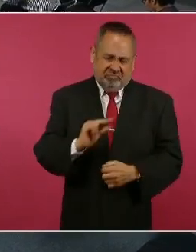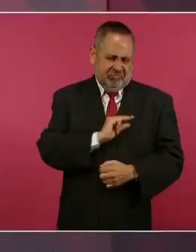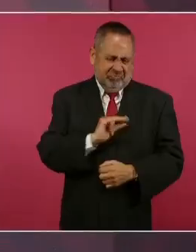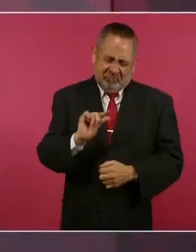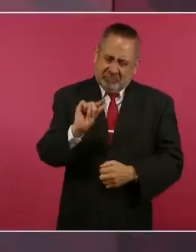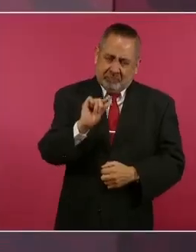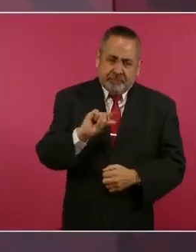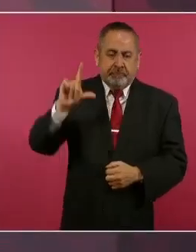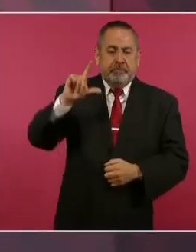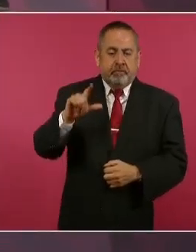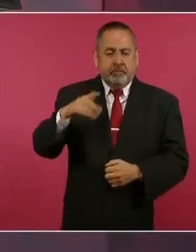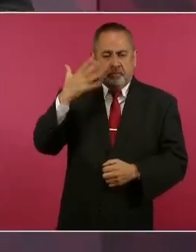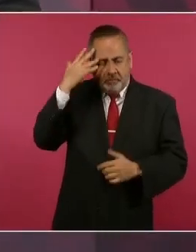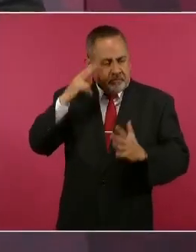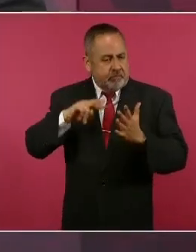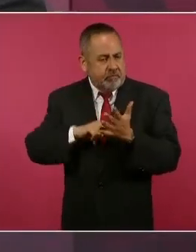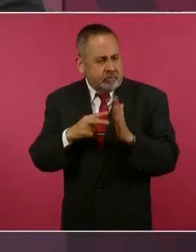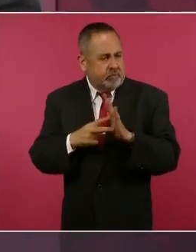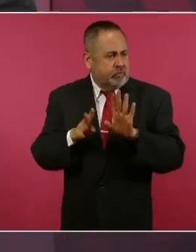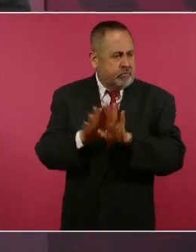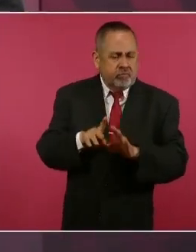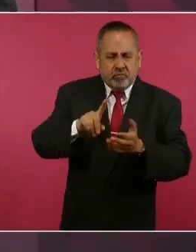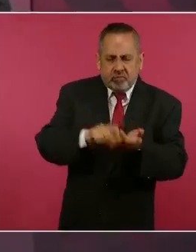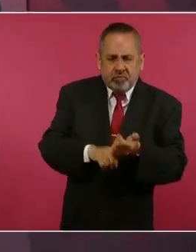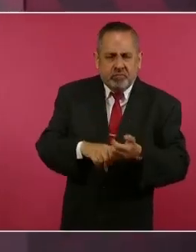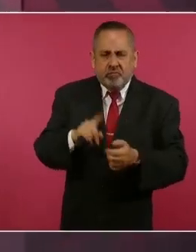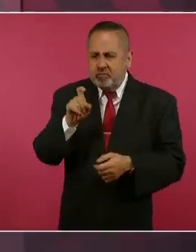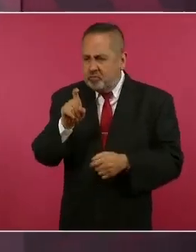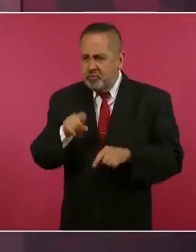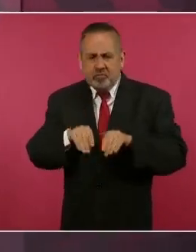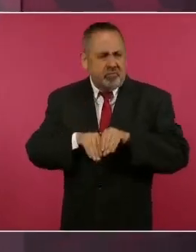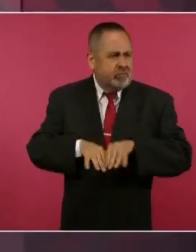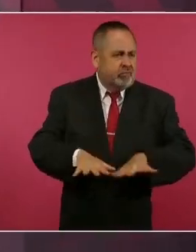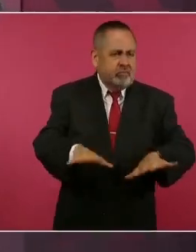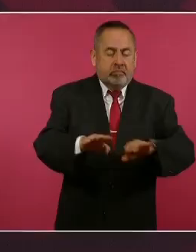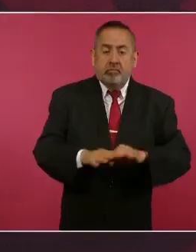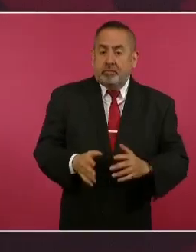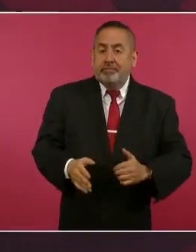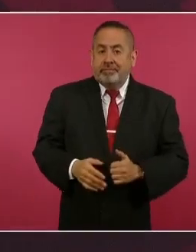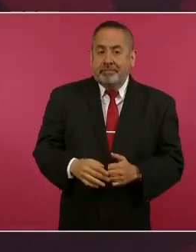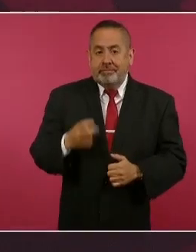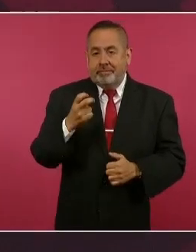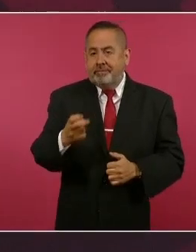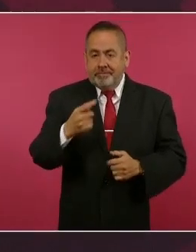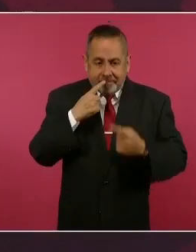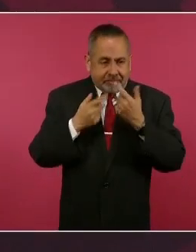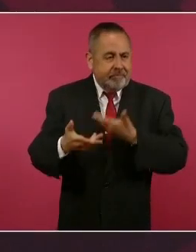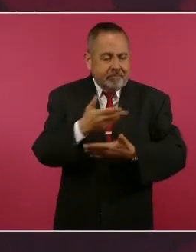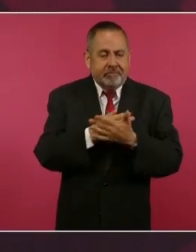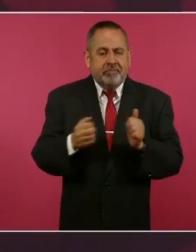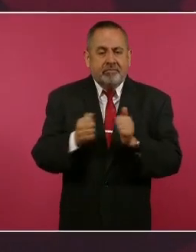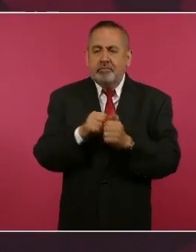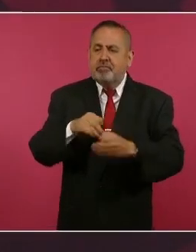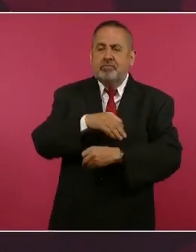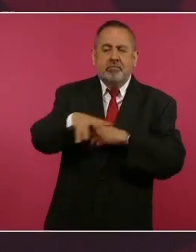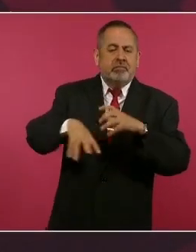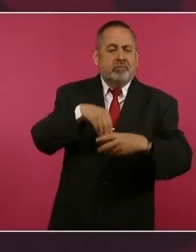especialistas en ingeniería hidráulica. Estamos recuperando todo lo